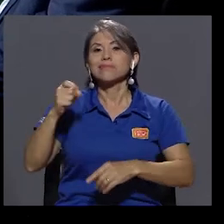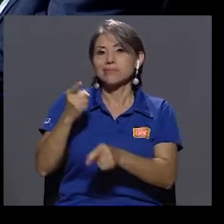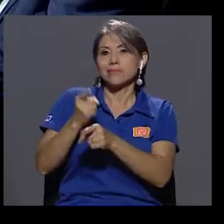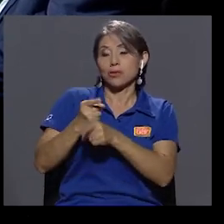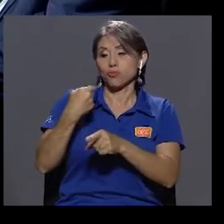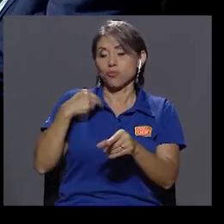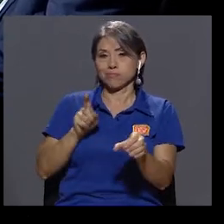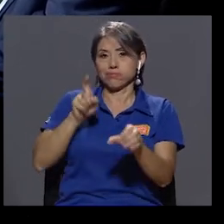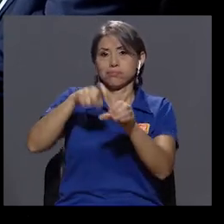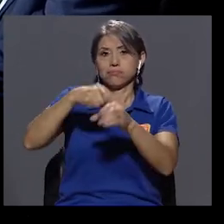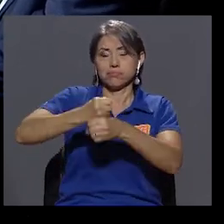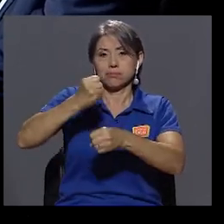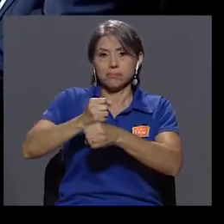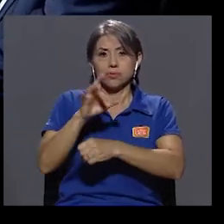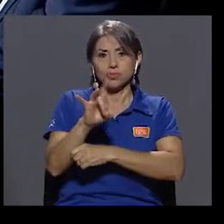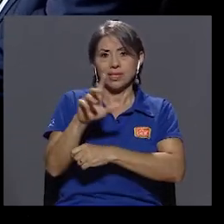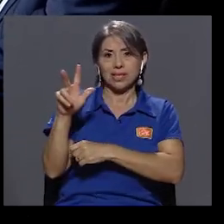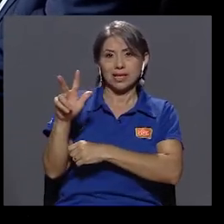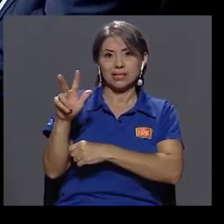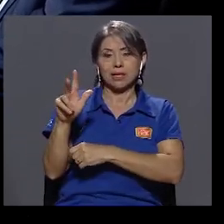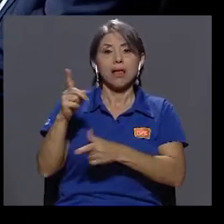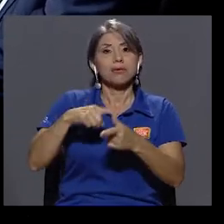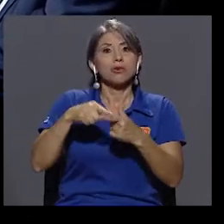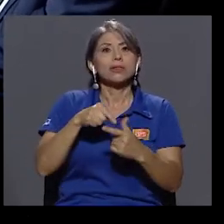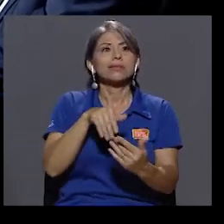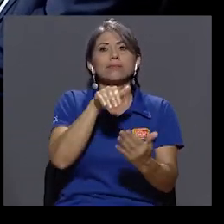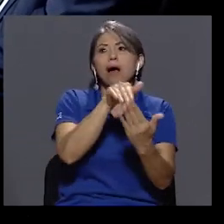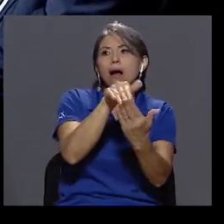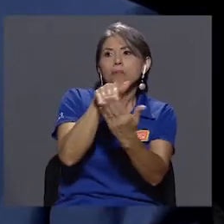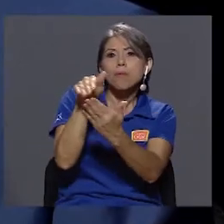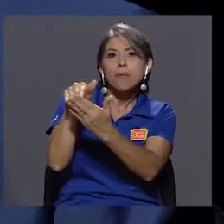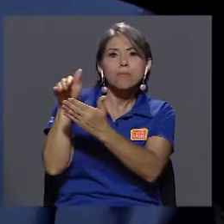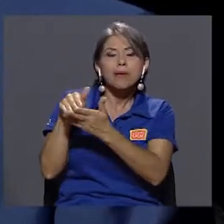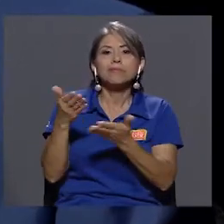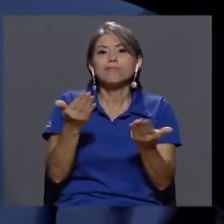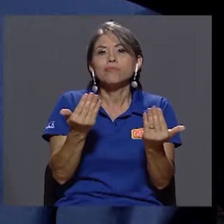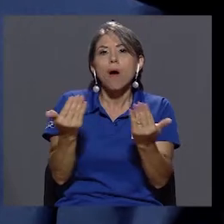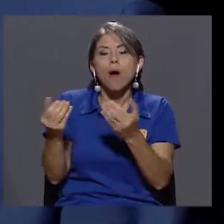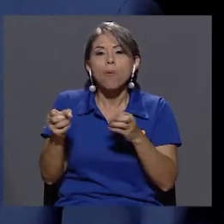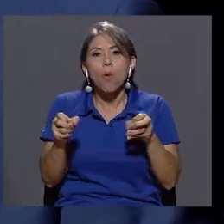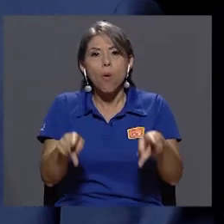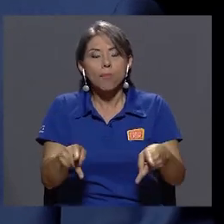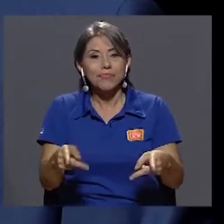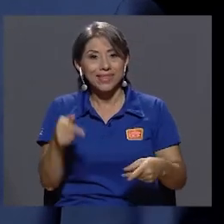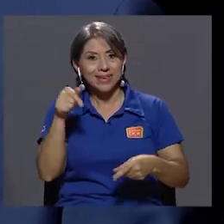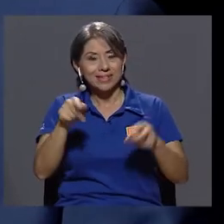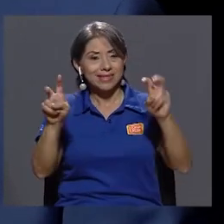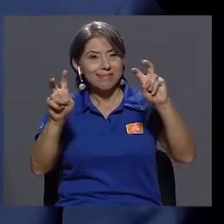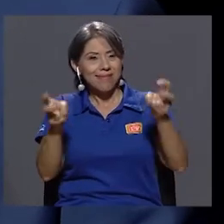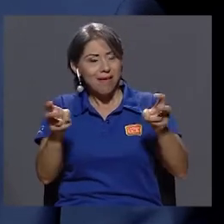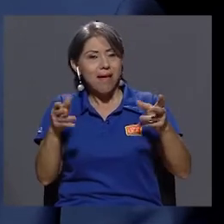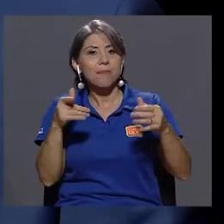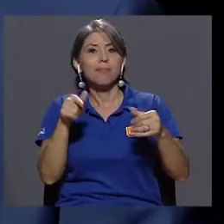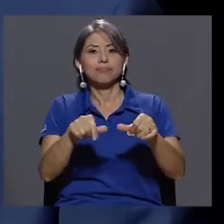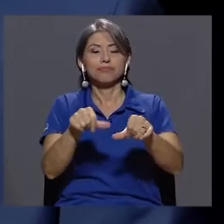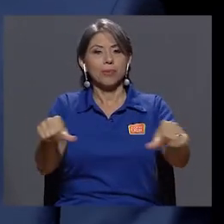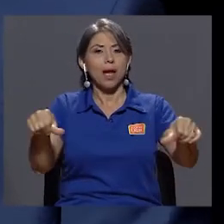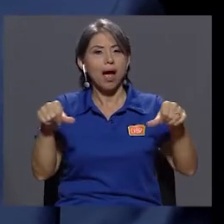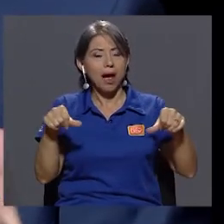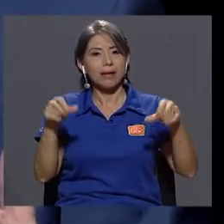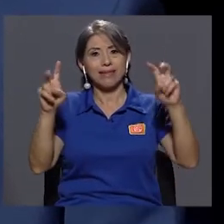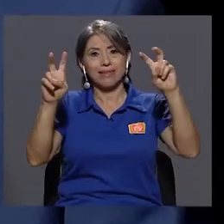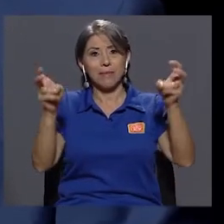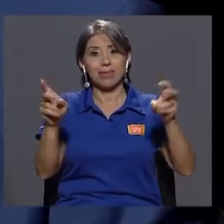trabajar en 83 y desde entonces hemos ido tocando puertas porque esto es un tema área matemática que